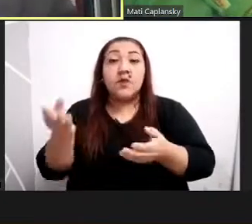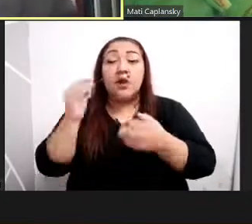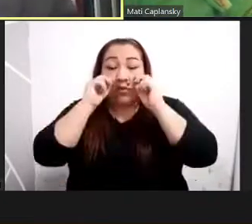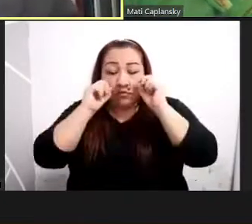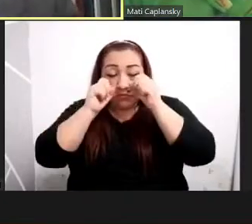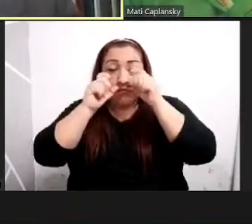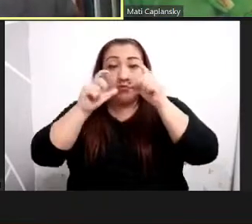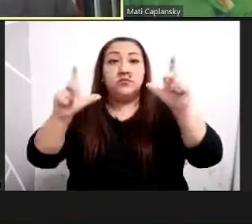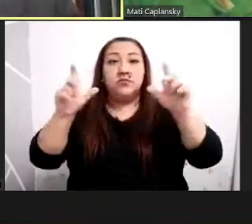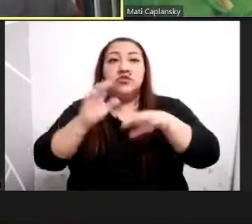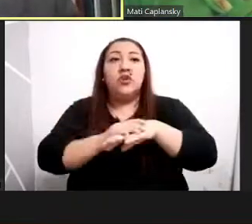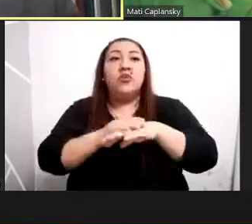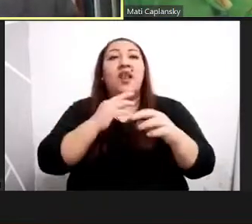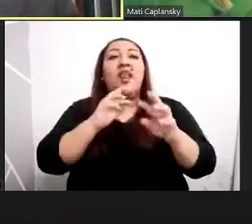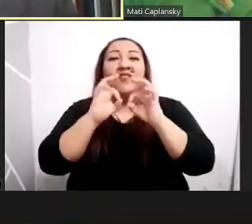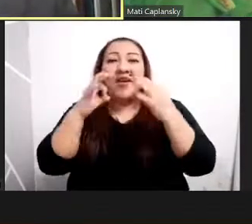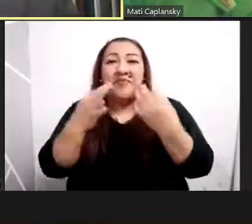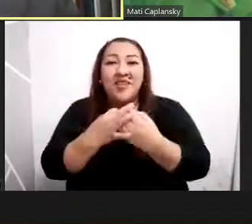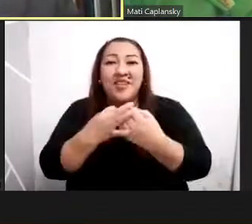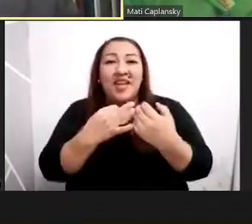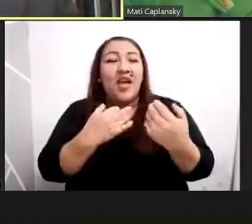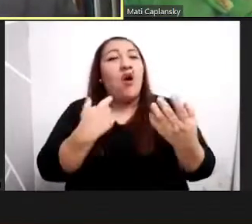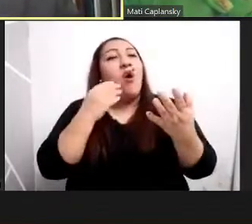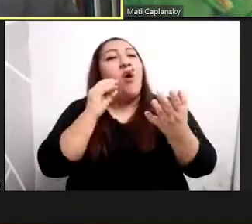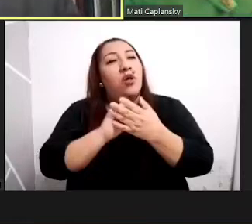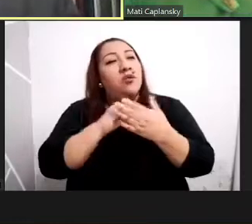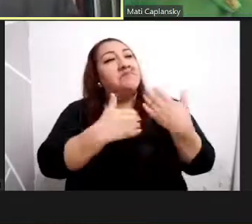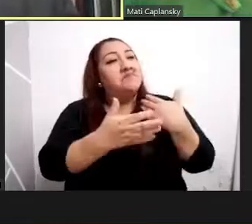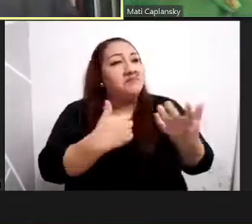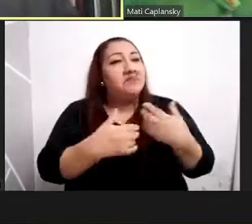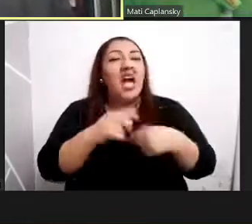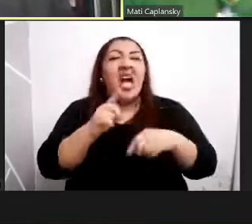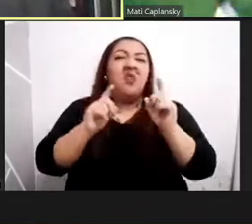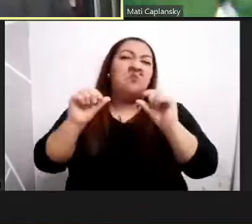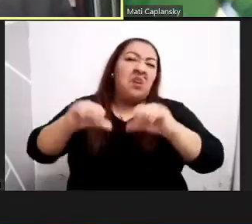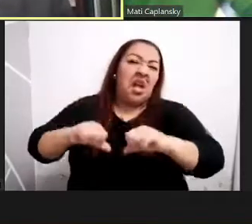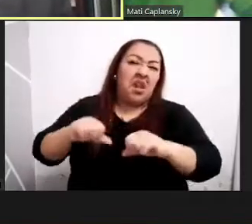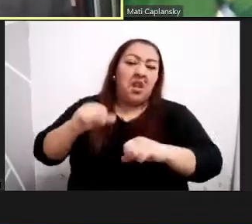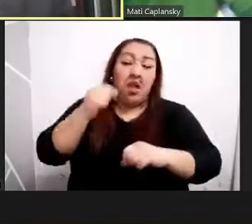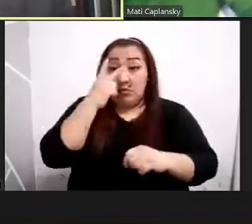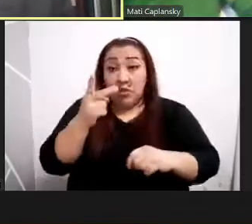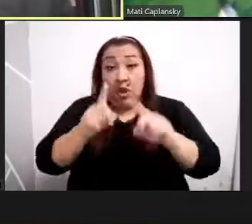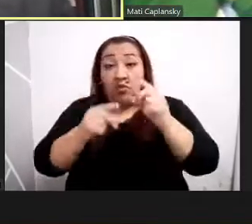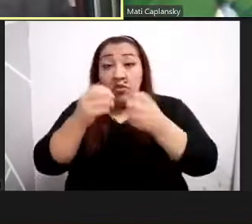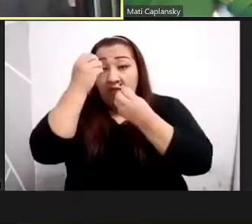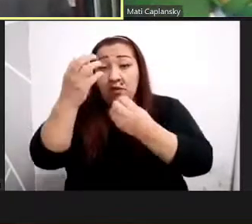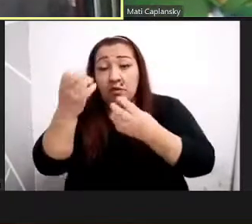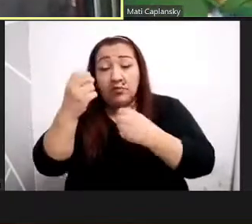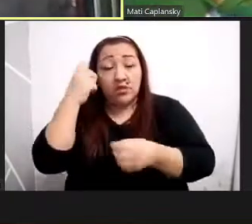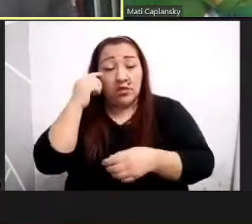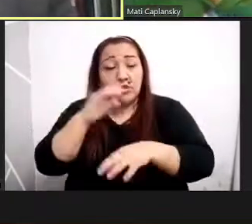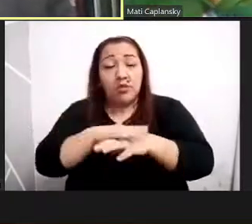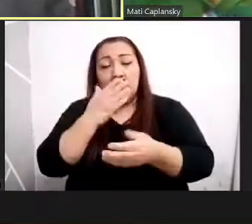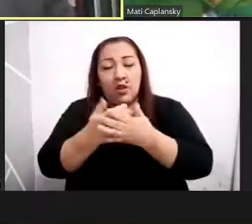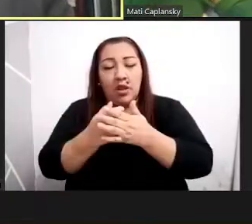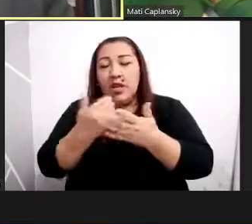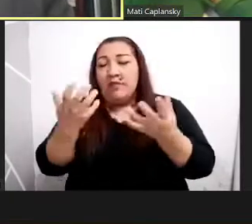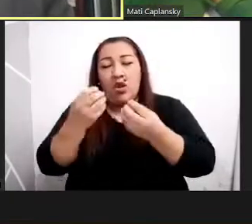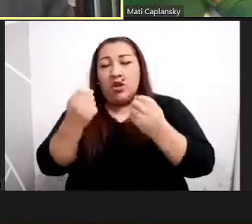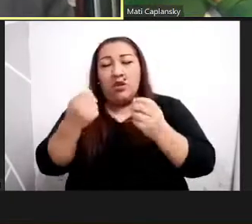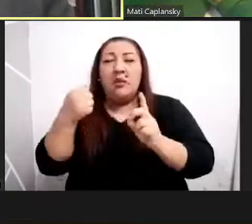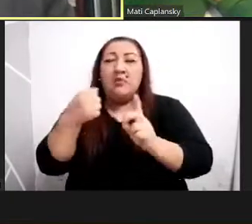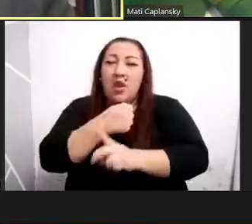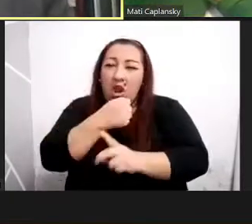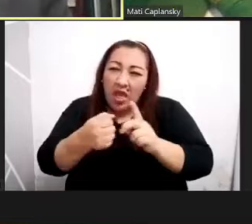en algunos casos para mal, ¿no? Y hemos podido obtener información de las circunstancias críticas por las que han pasado algunas